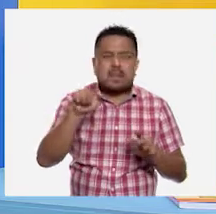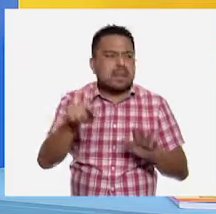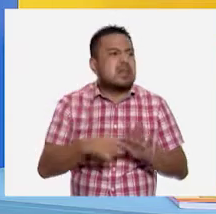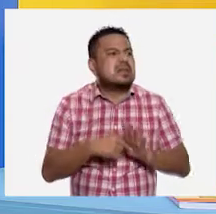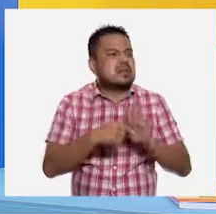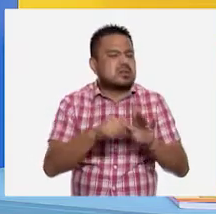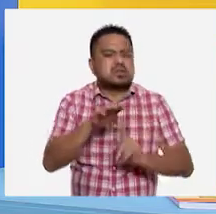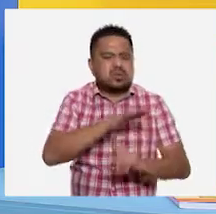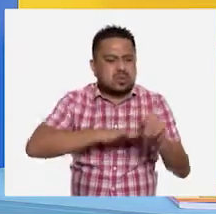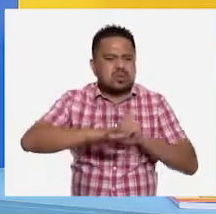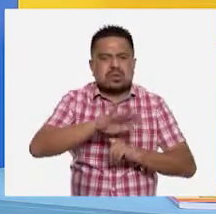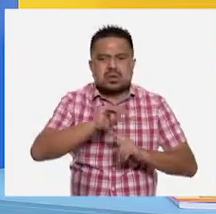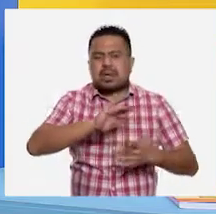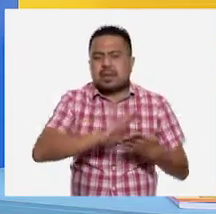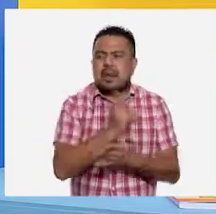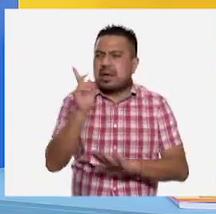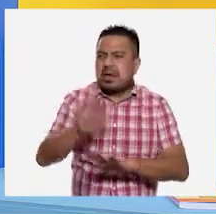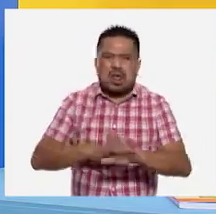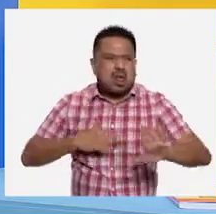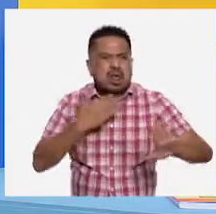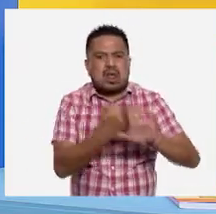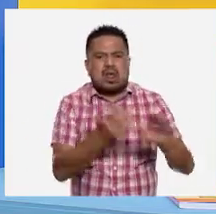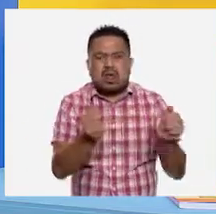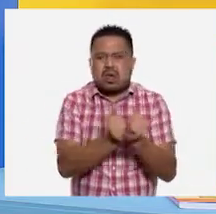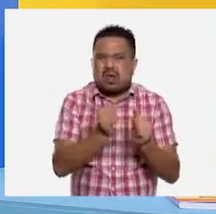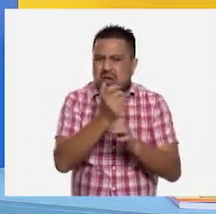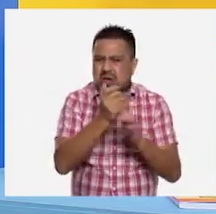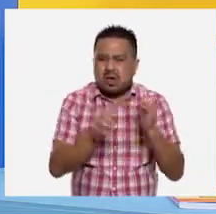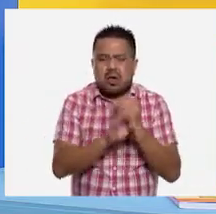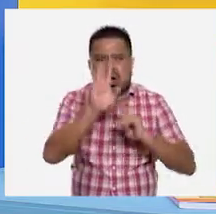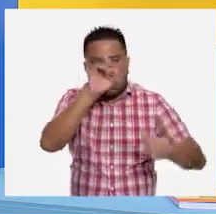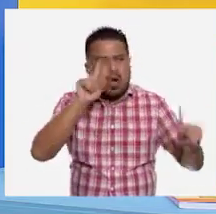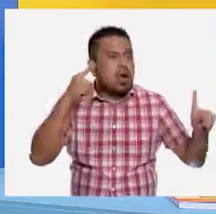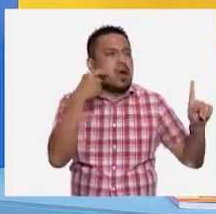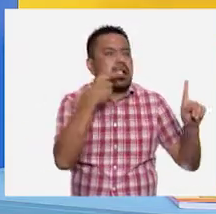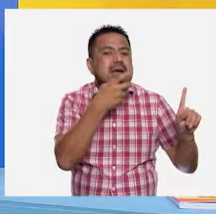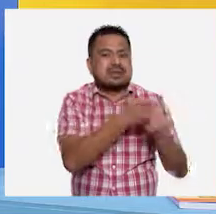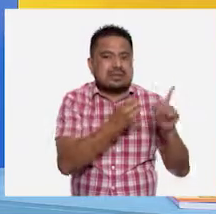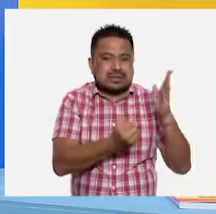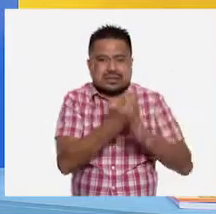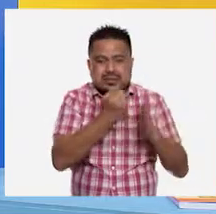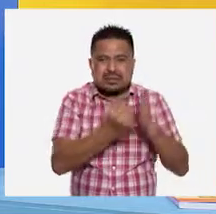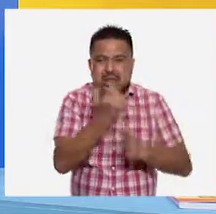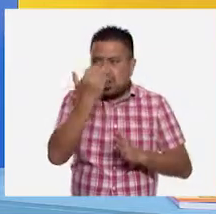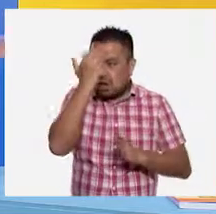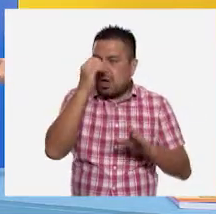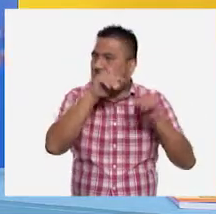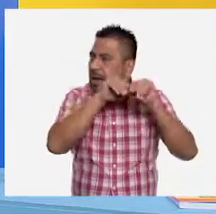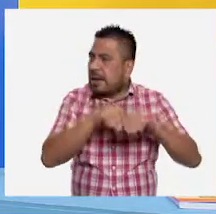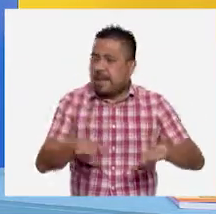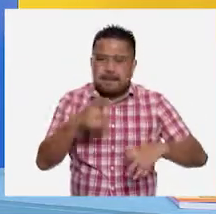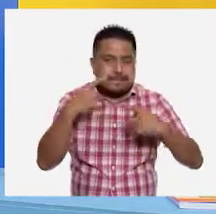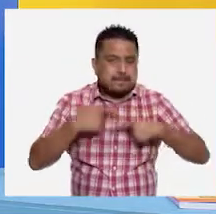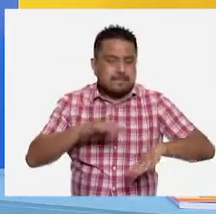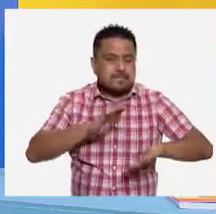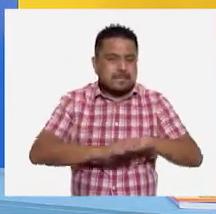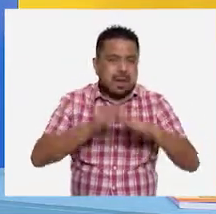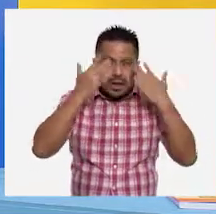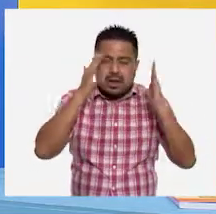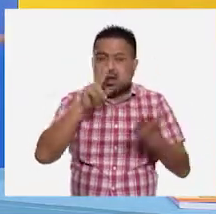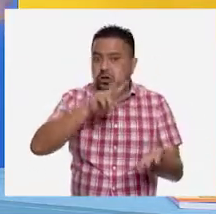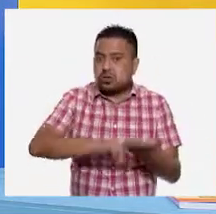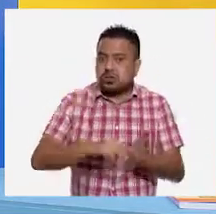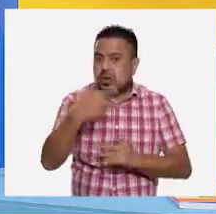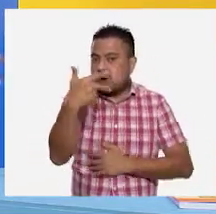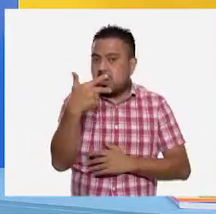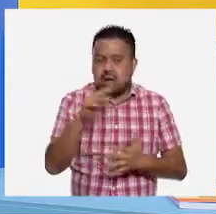los contextualiza y los critica a través de su obra. Con el objetivo de que esta obra la conociera un público más amplio, en el 2008 se hizo